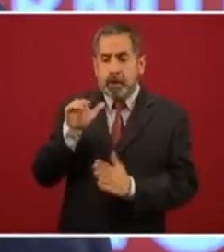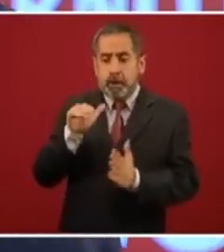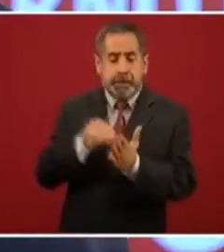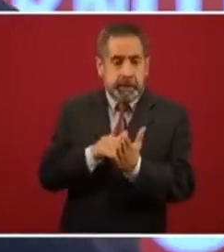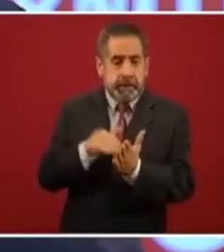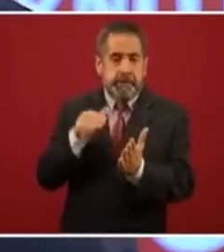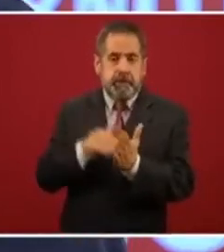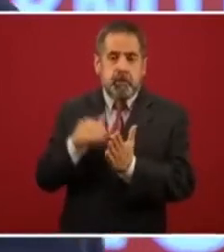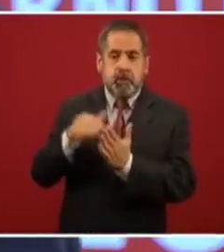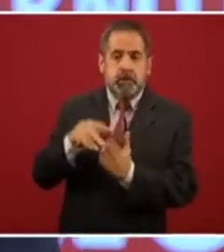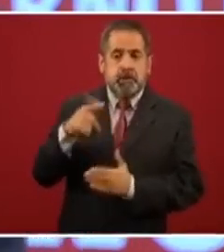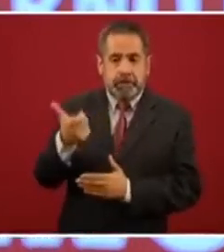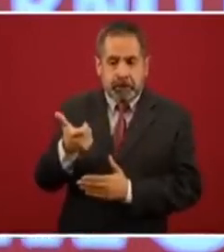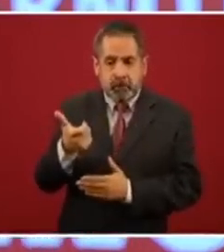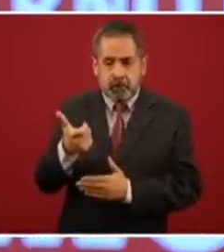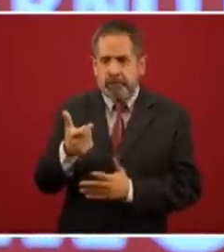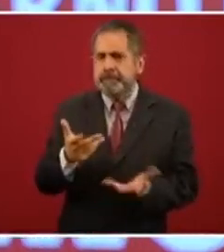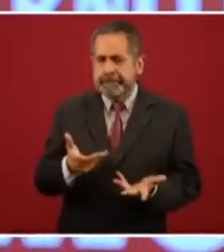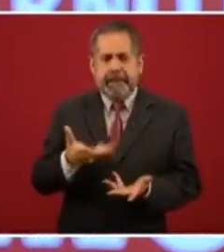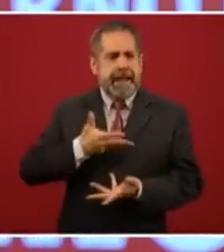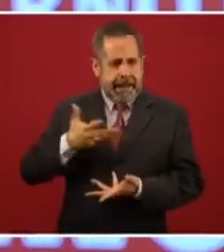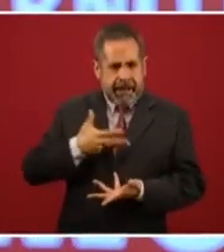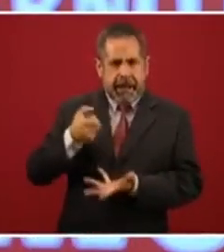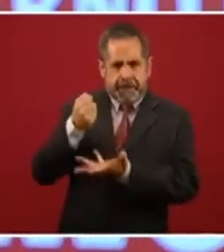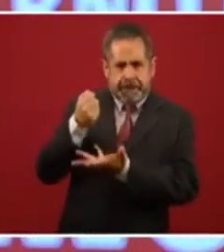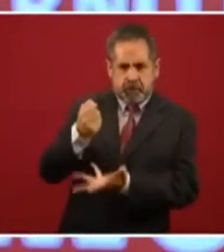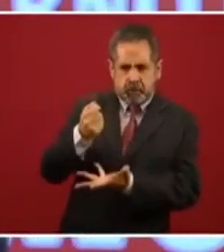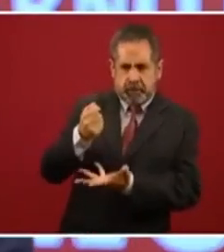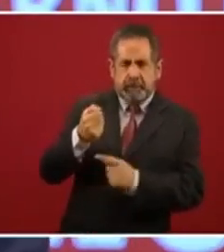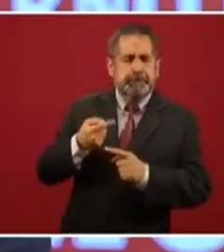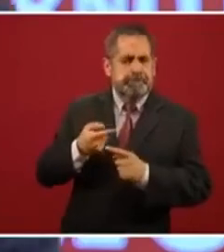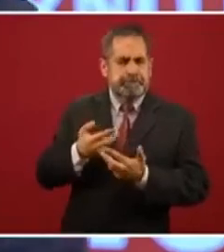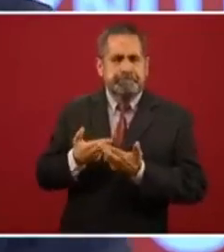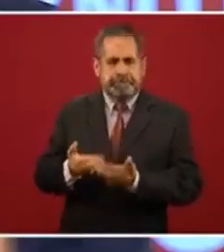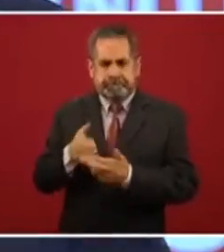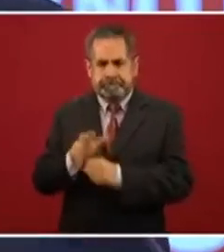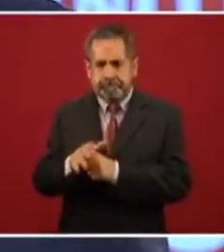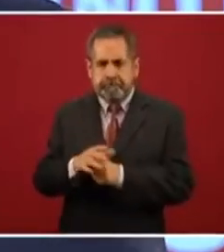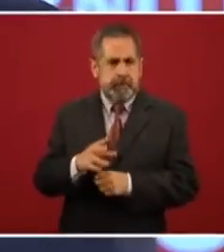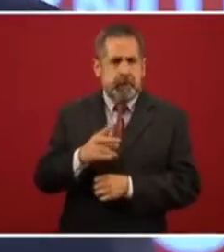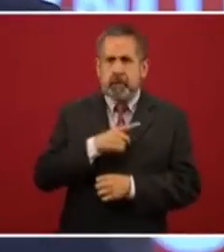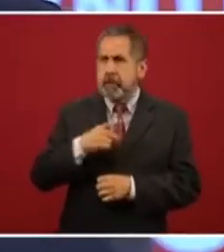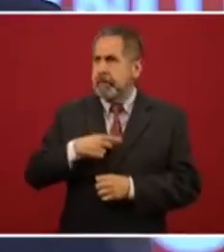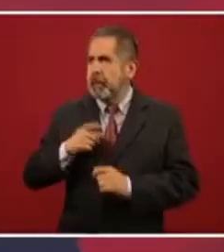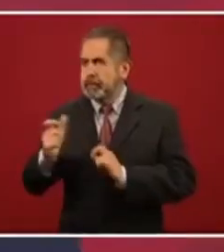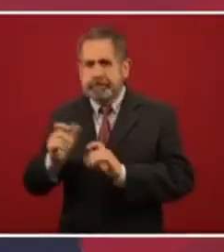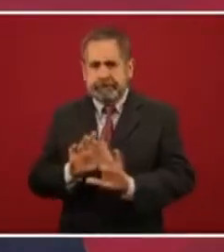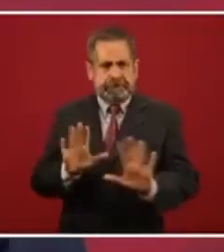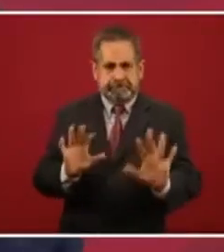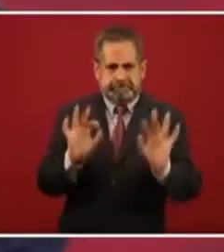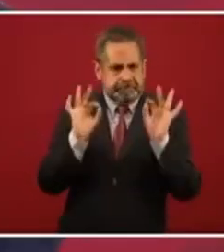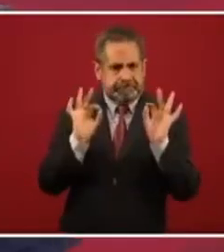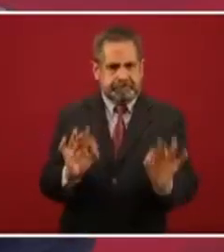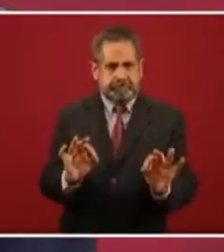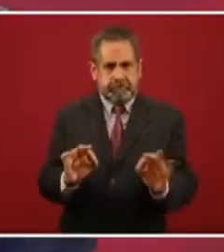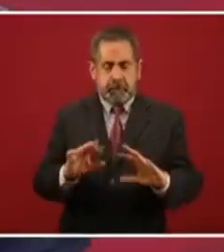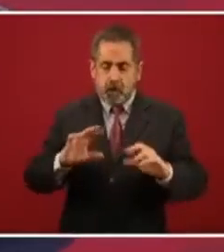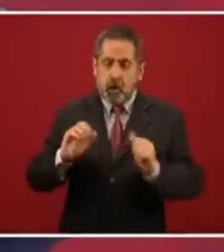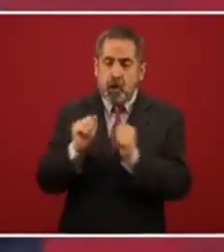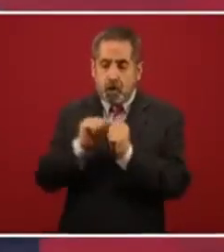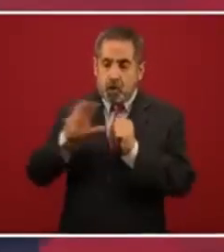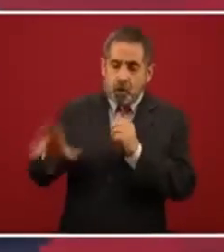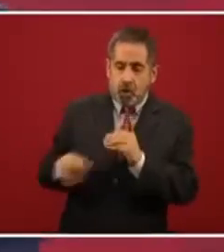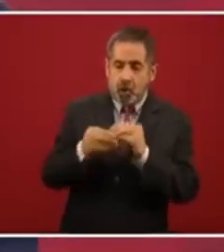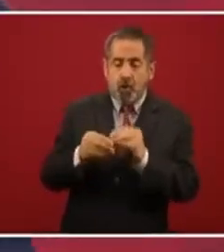pesos. Tenemos el presupuesto sin déficit y 400